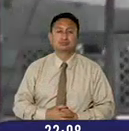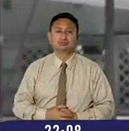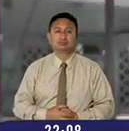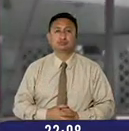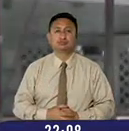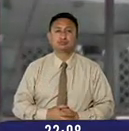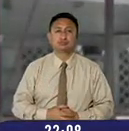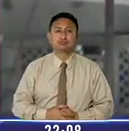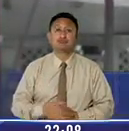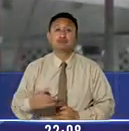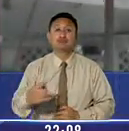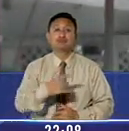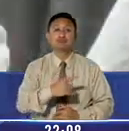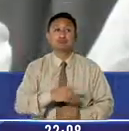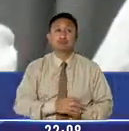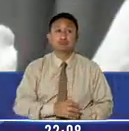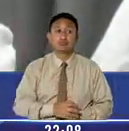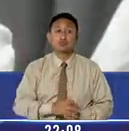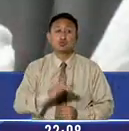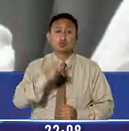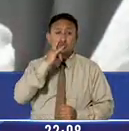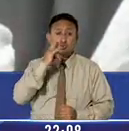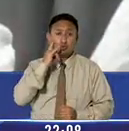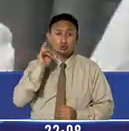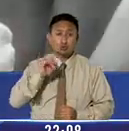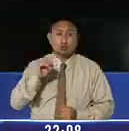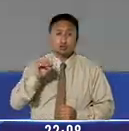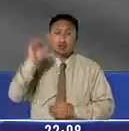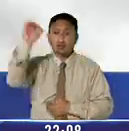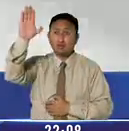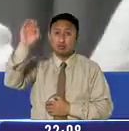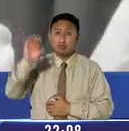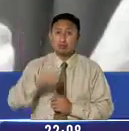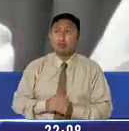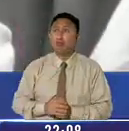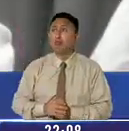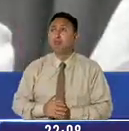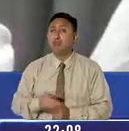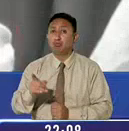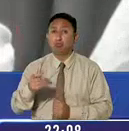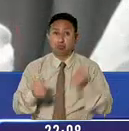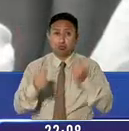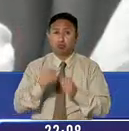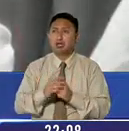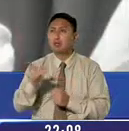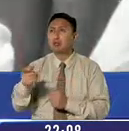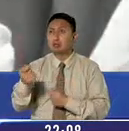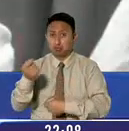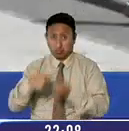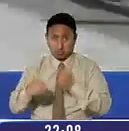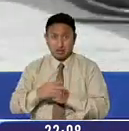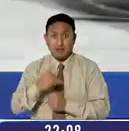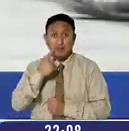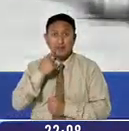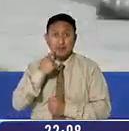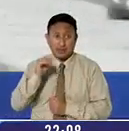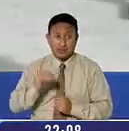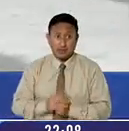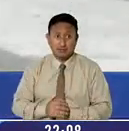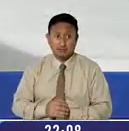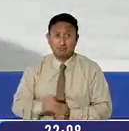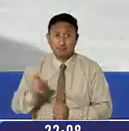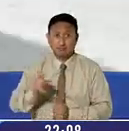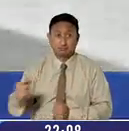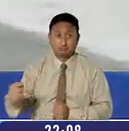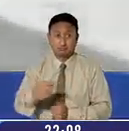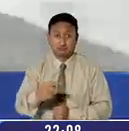Detrás de aquellas tiernas miradas que a la sombra de un semáforo pedían dinero o se acercaban a tratar de vender un caramelo, no necesariamente